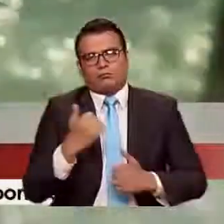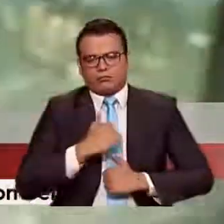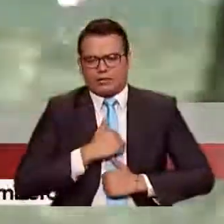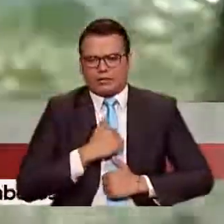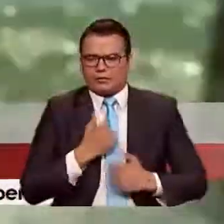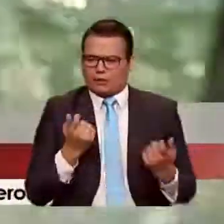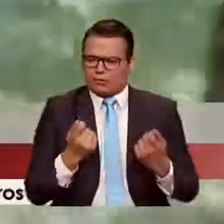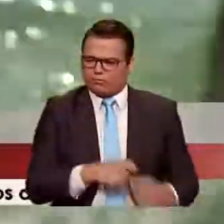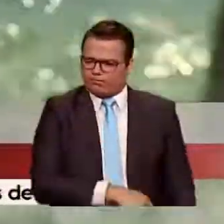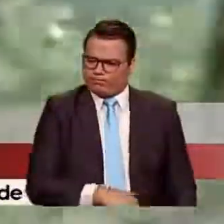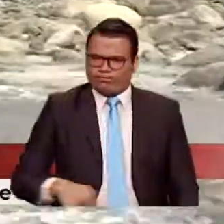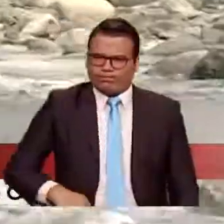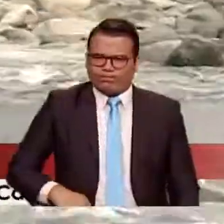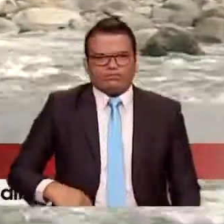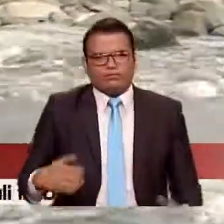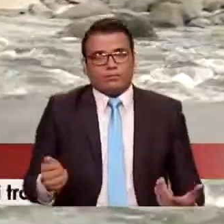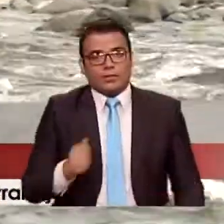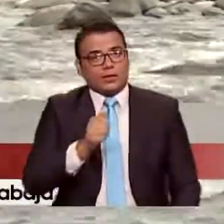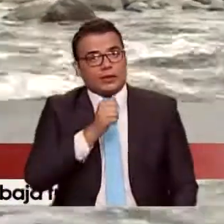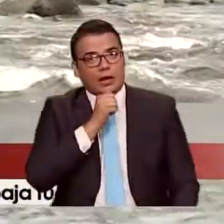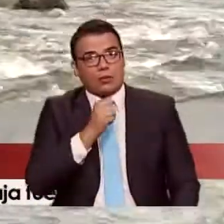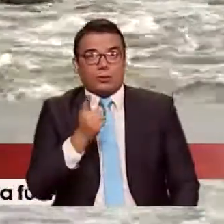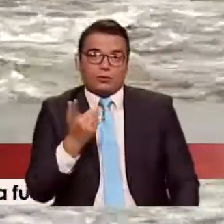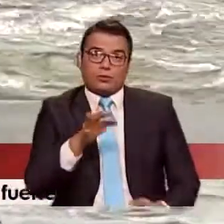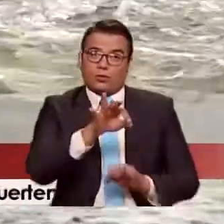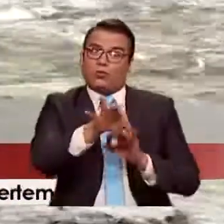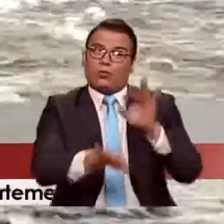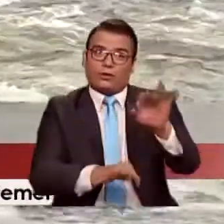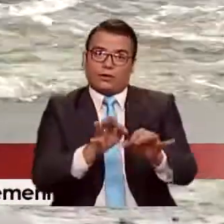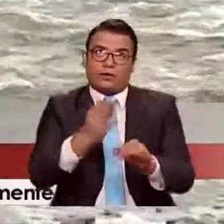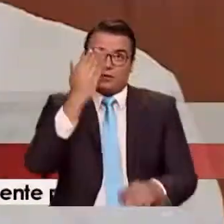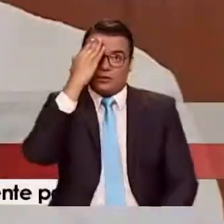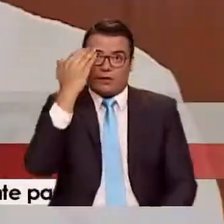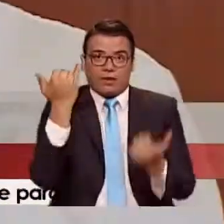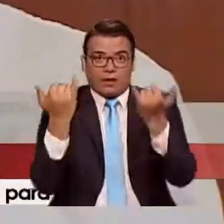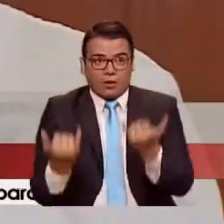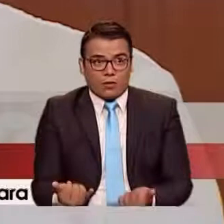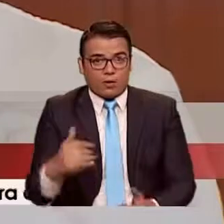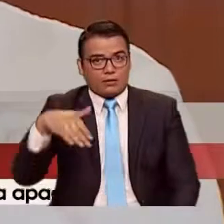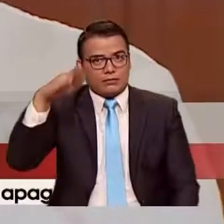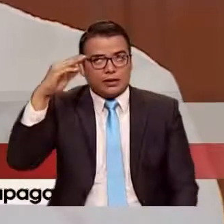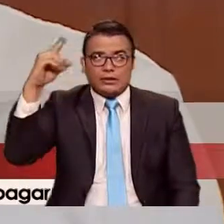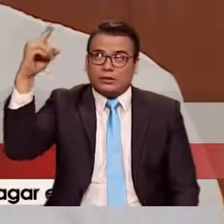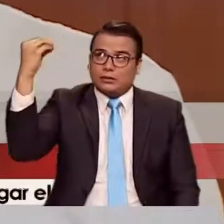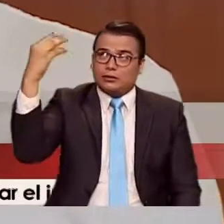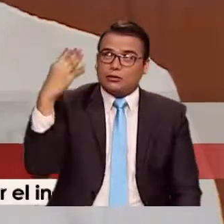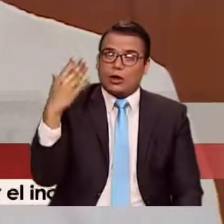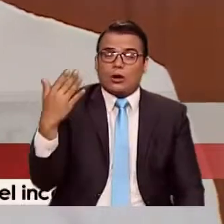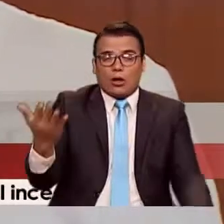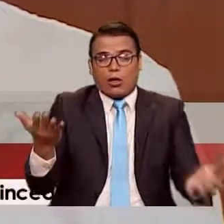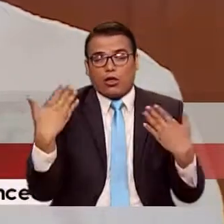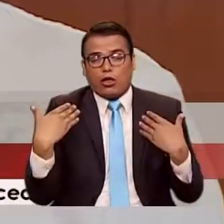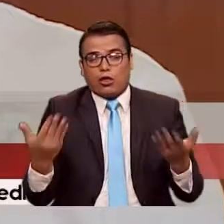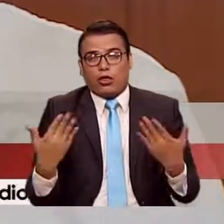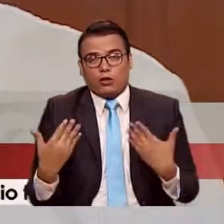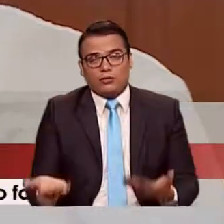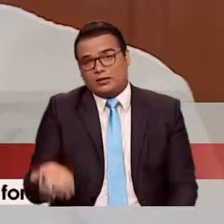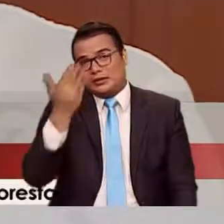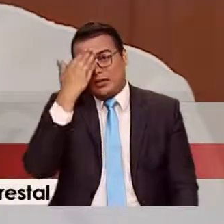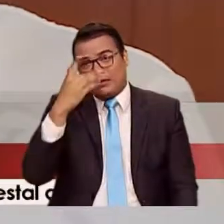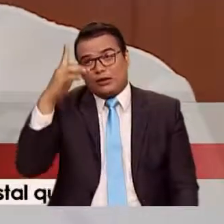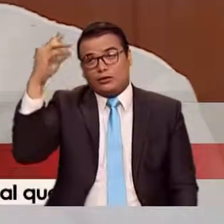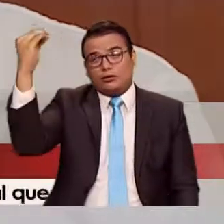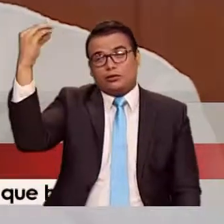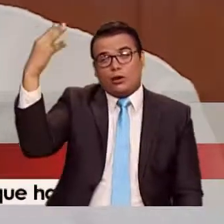con el uso racional del agua con el fenómeno del niño este impacto no afecte de manera